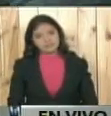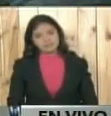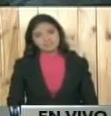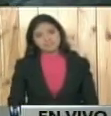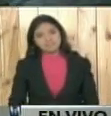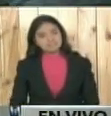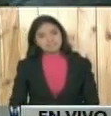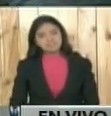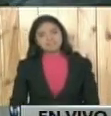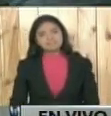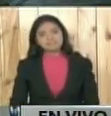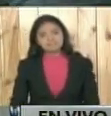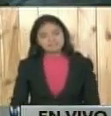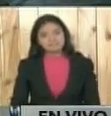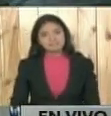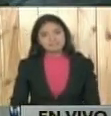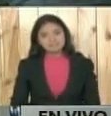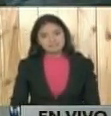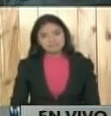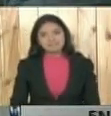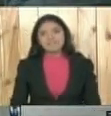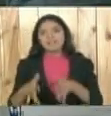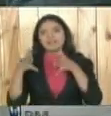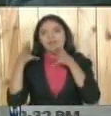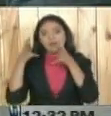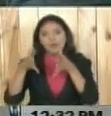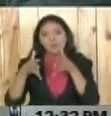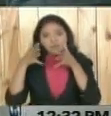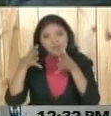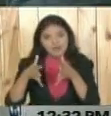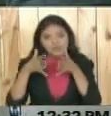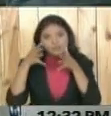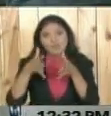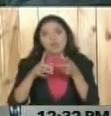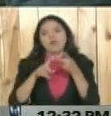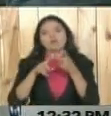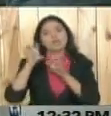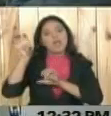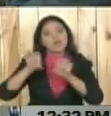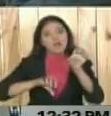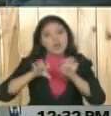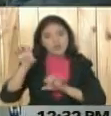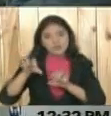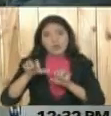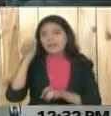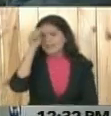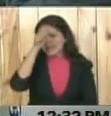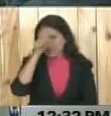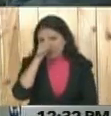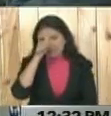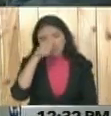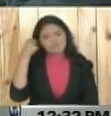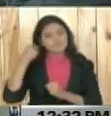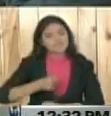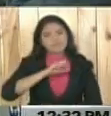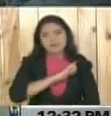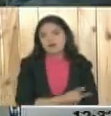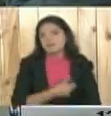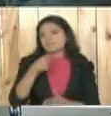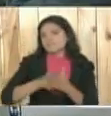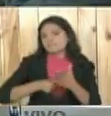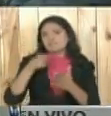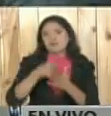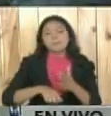Recibimos un conjunto de recomendaciones, de evaluaciones, y el domingo le vamos a echar pierna fuerte